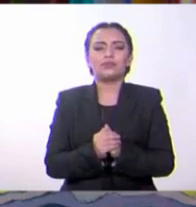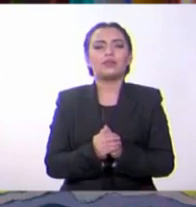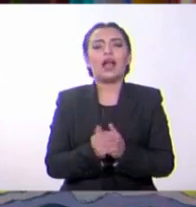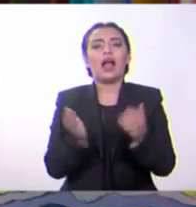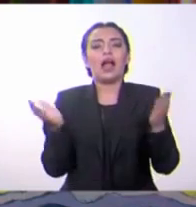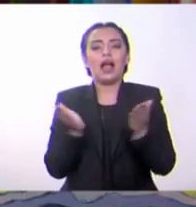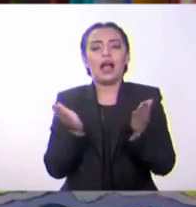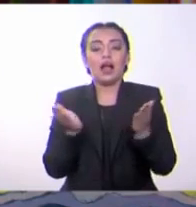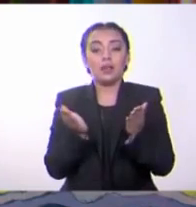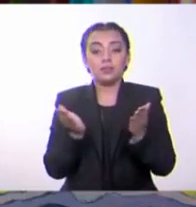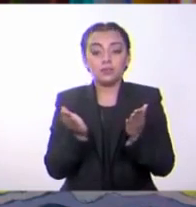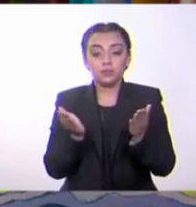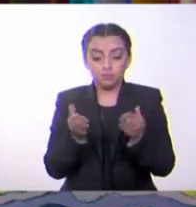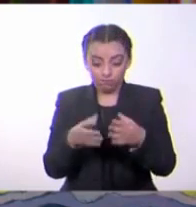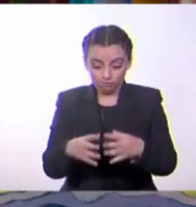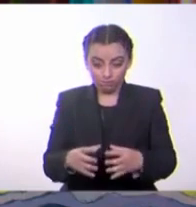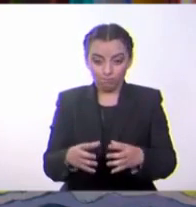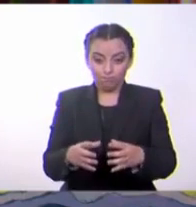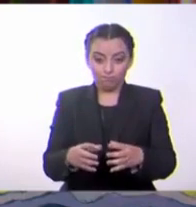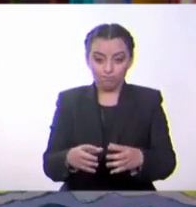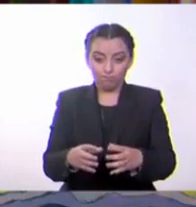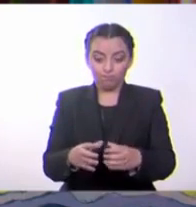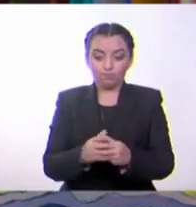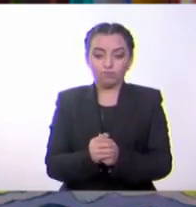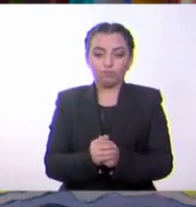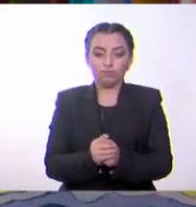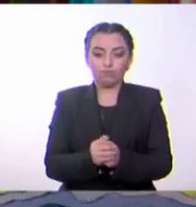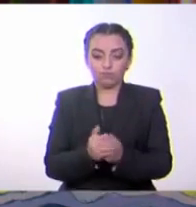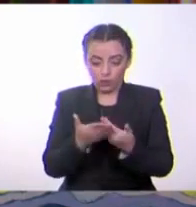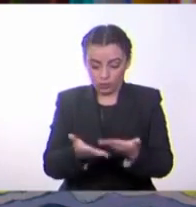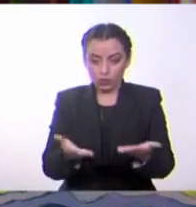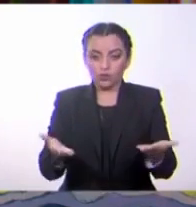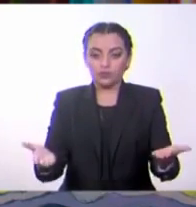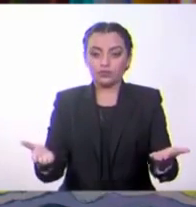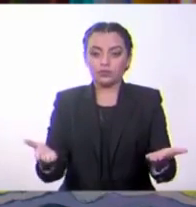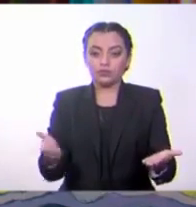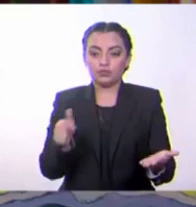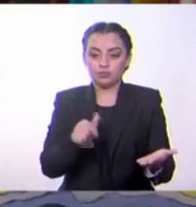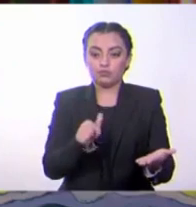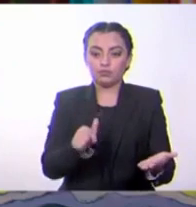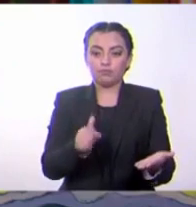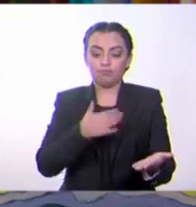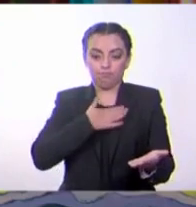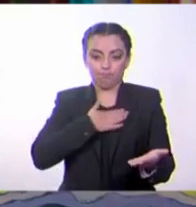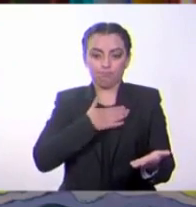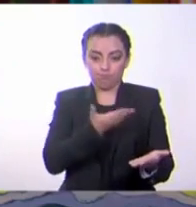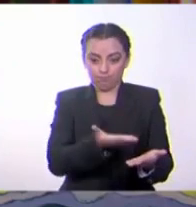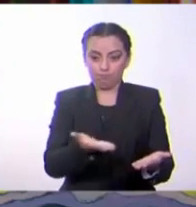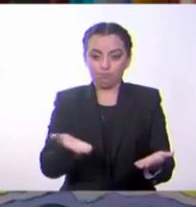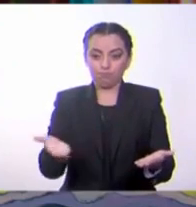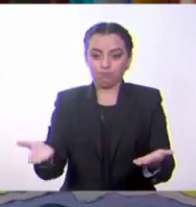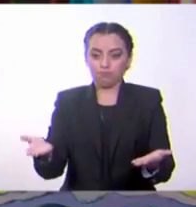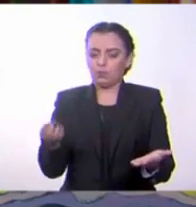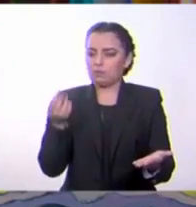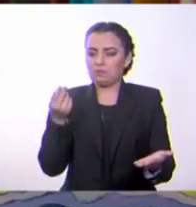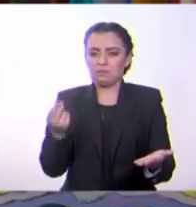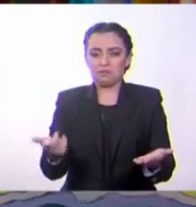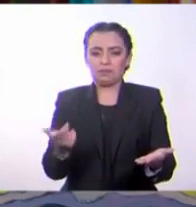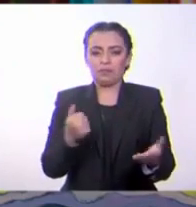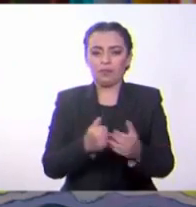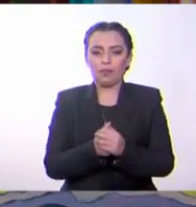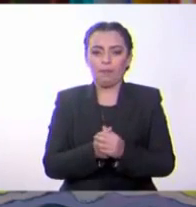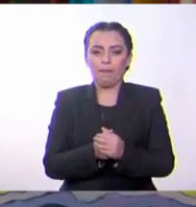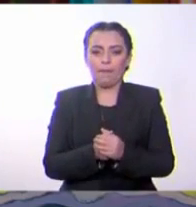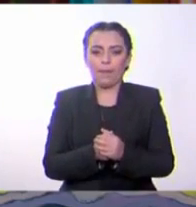pequeño experimento. Acá tengo yo materiales que son muy sencillos. Lo primero es conseguir